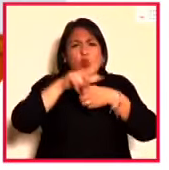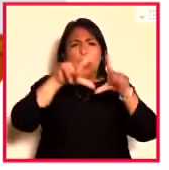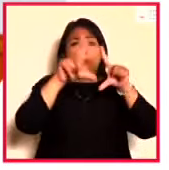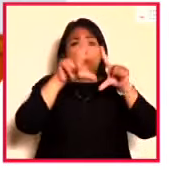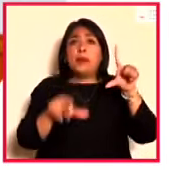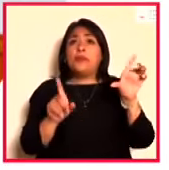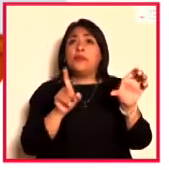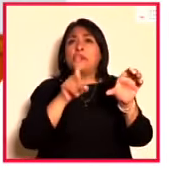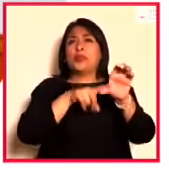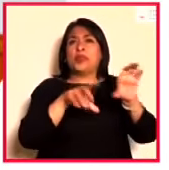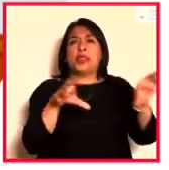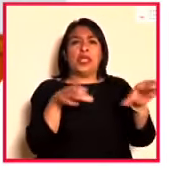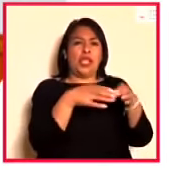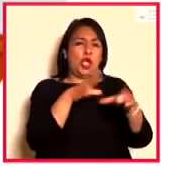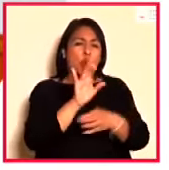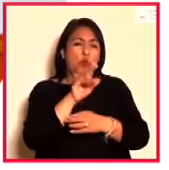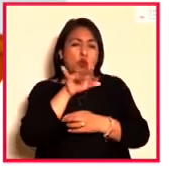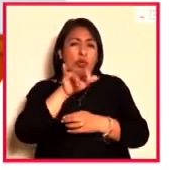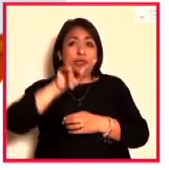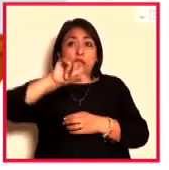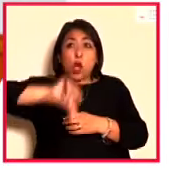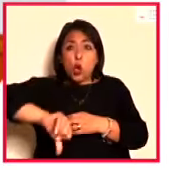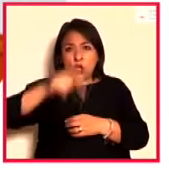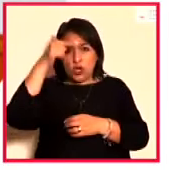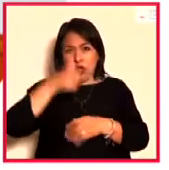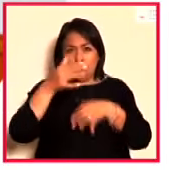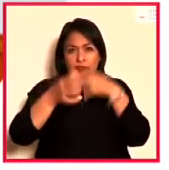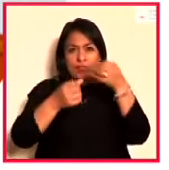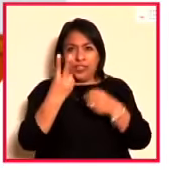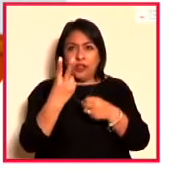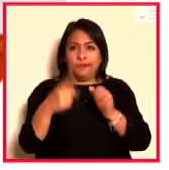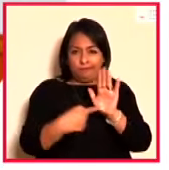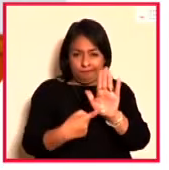Comunista. Esta noche en Noticias 22, así lo recordamos.